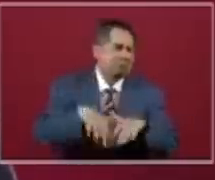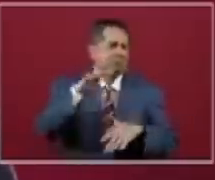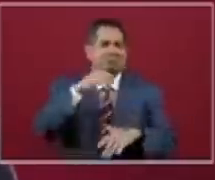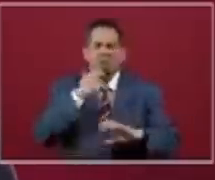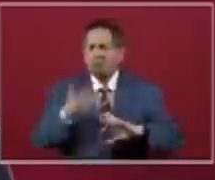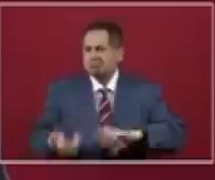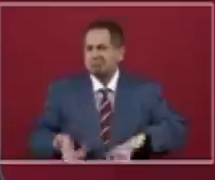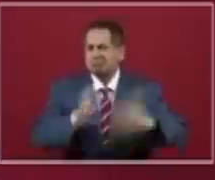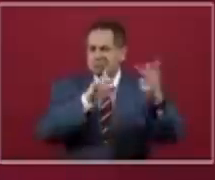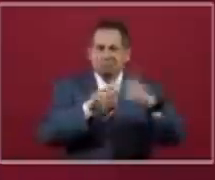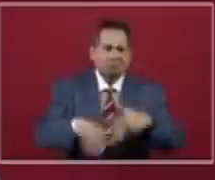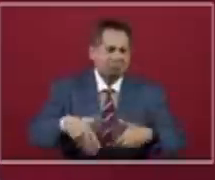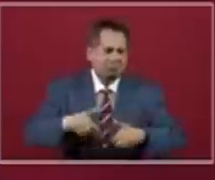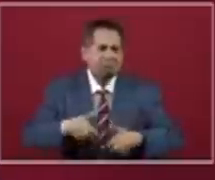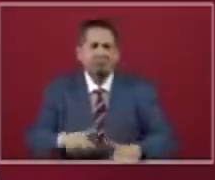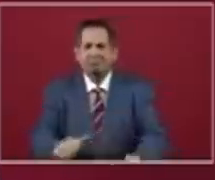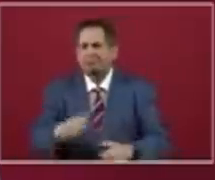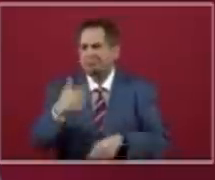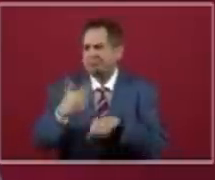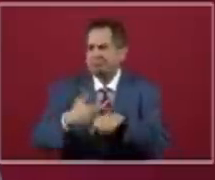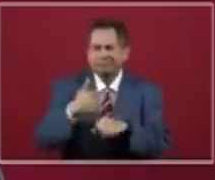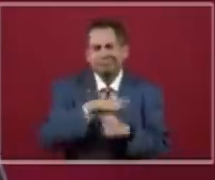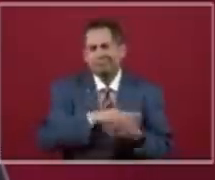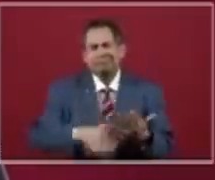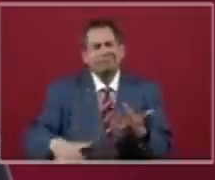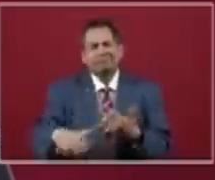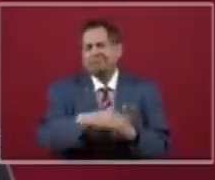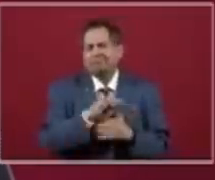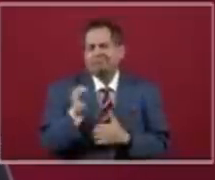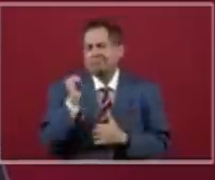inundaciones, hambrunas,